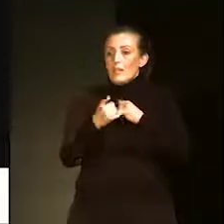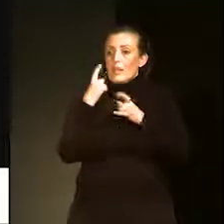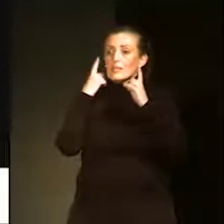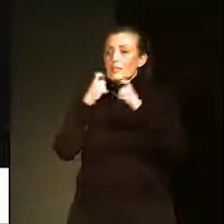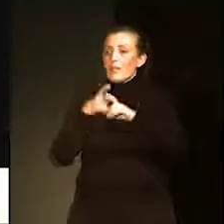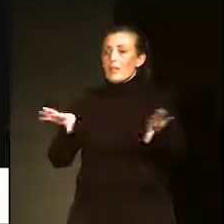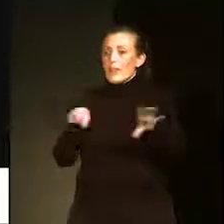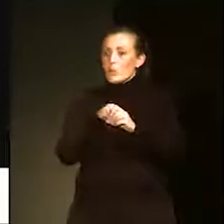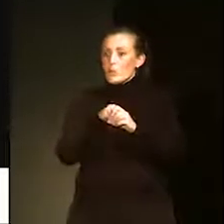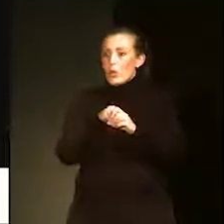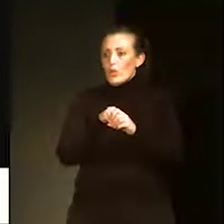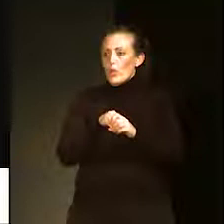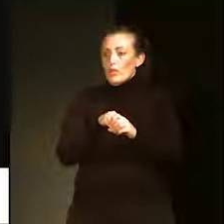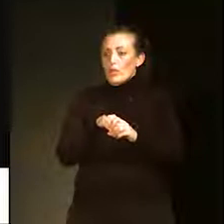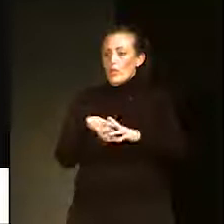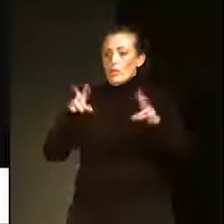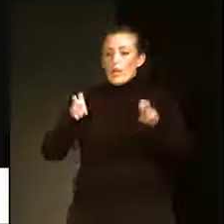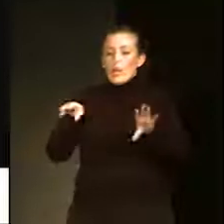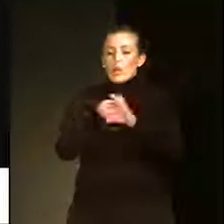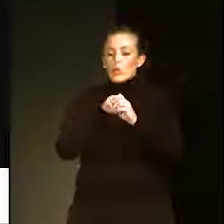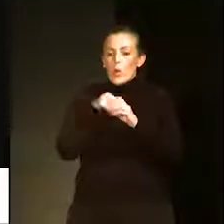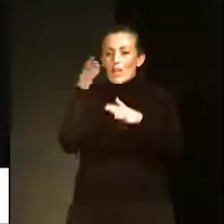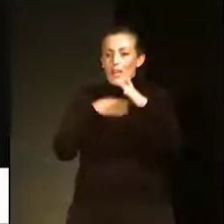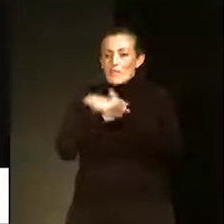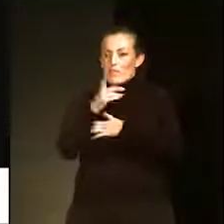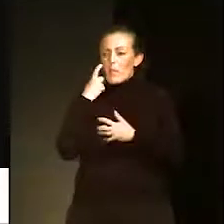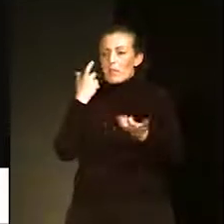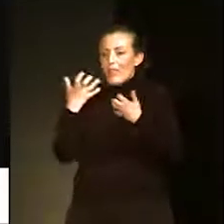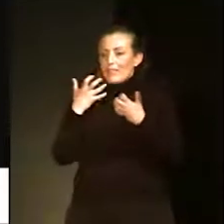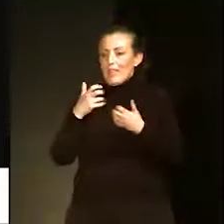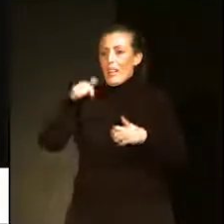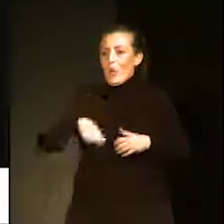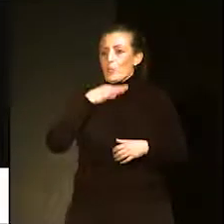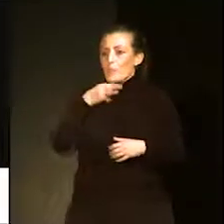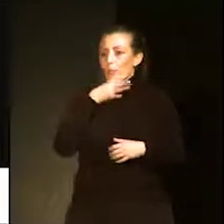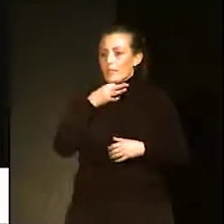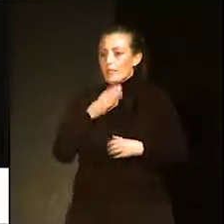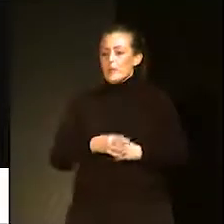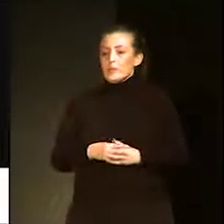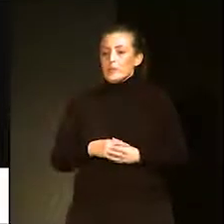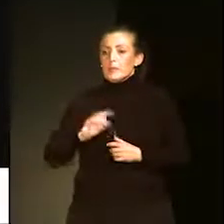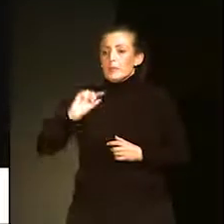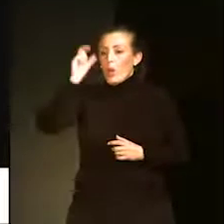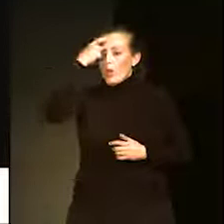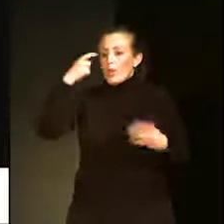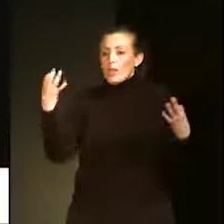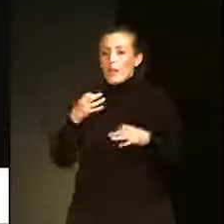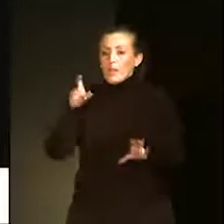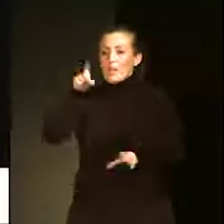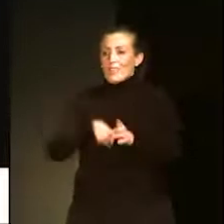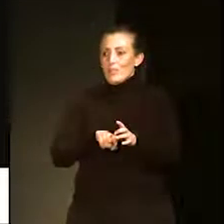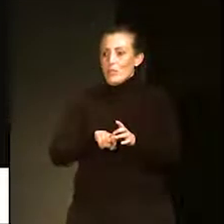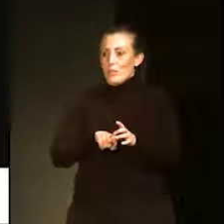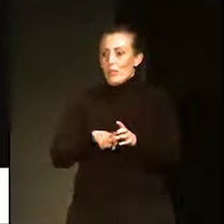inclusión y de accesibilidad que me gustaría destacar esta tarde, y es el concepto de